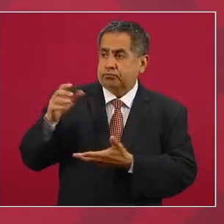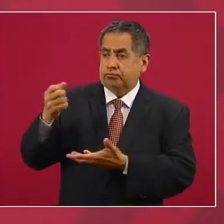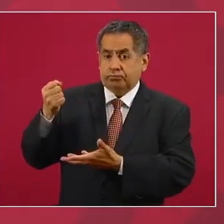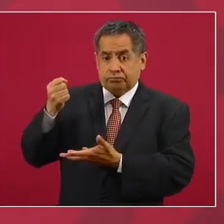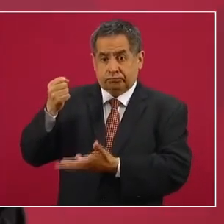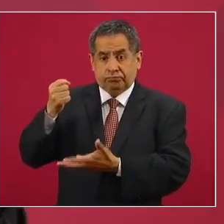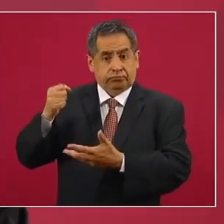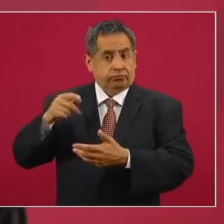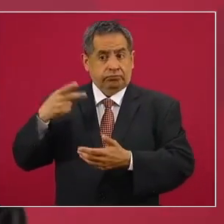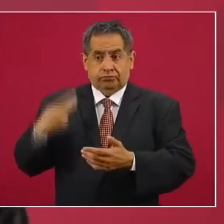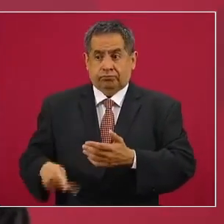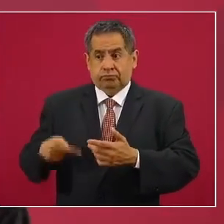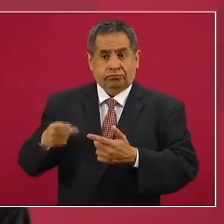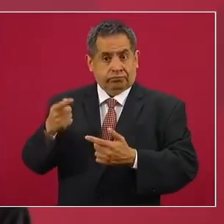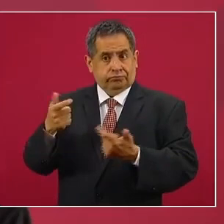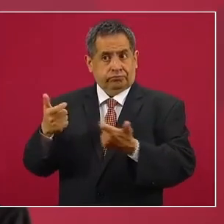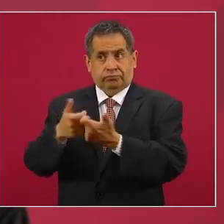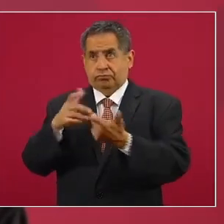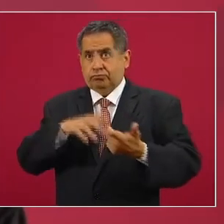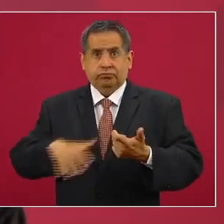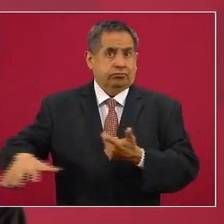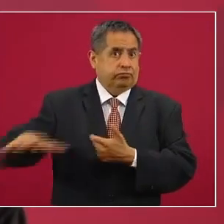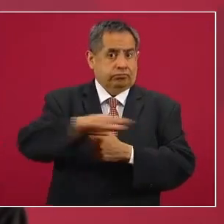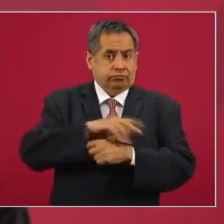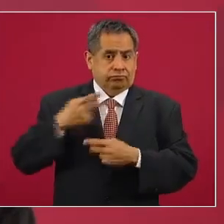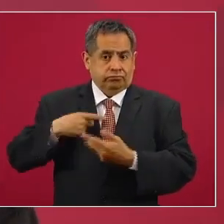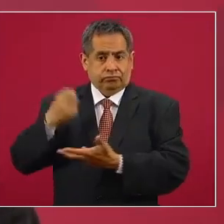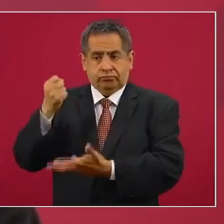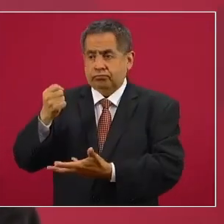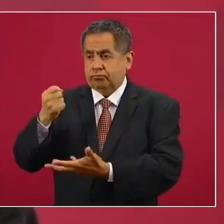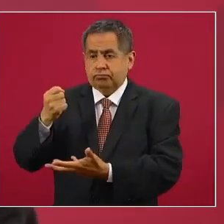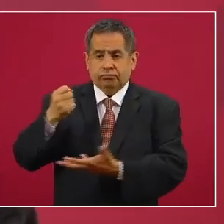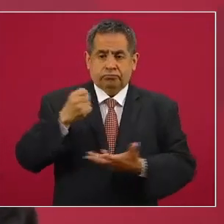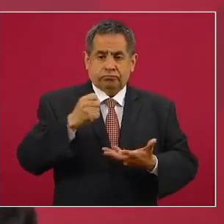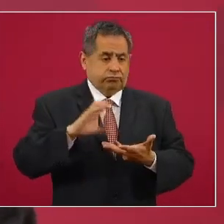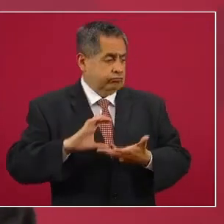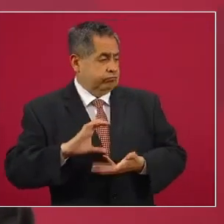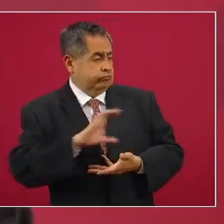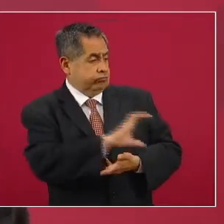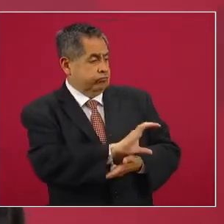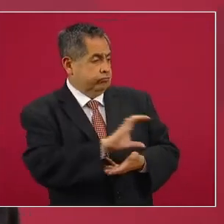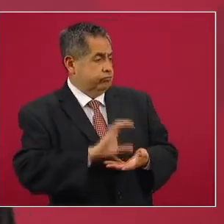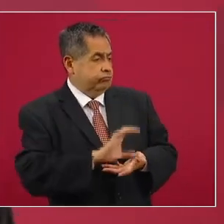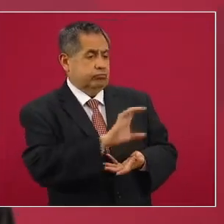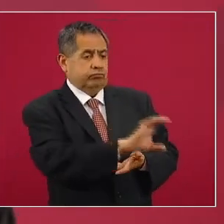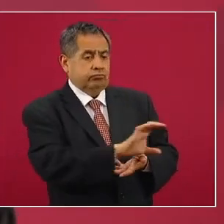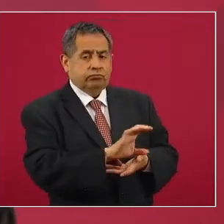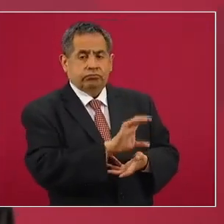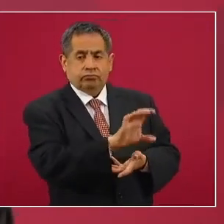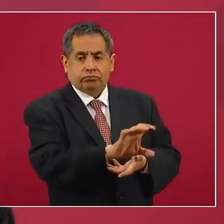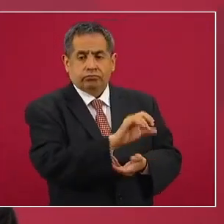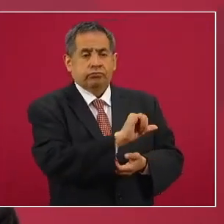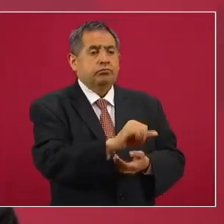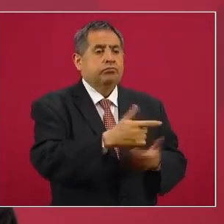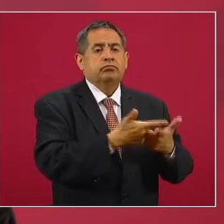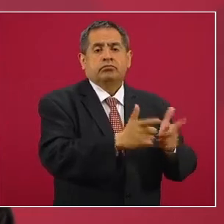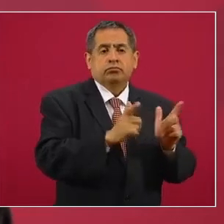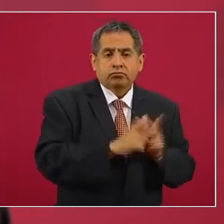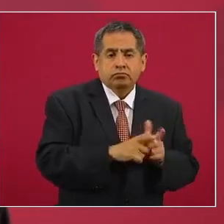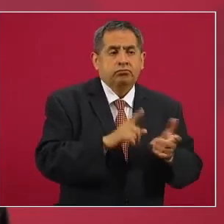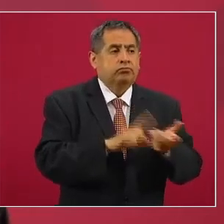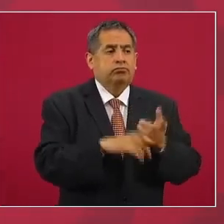presupuesto público, dinero de todo el pueblo, a grupos y a